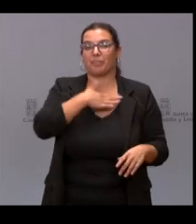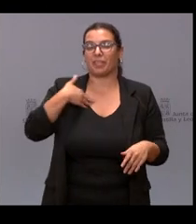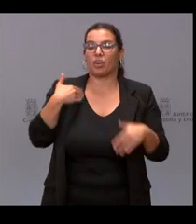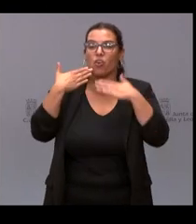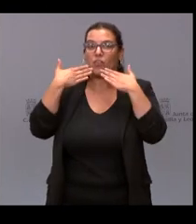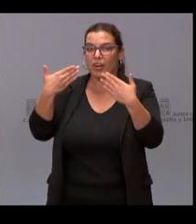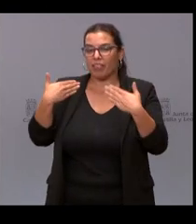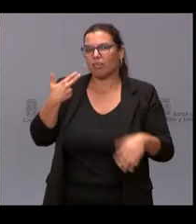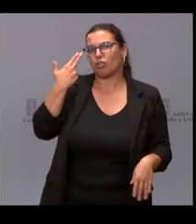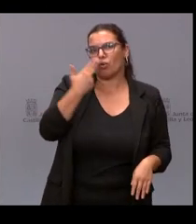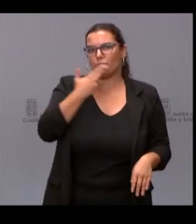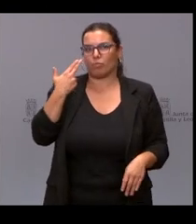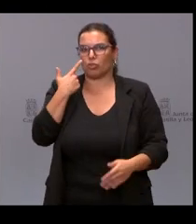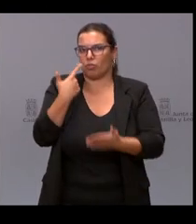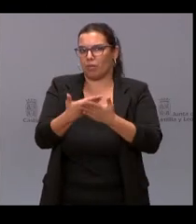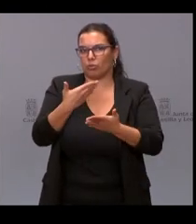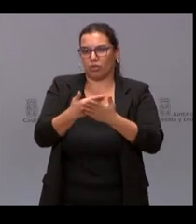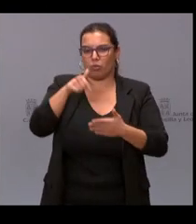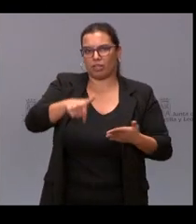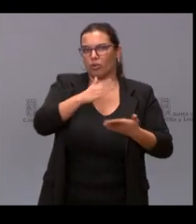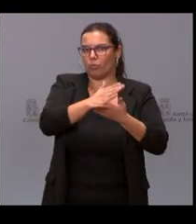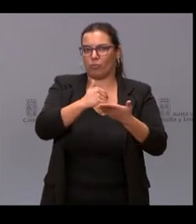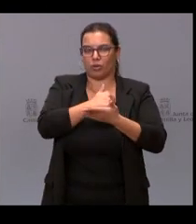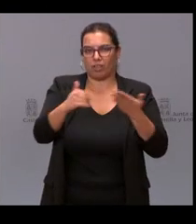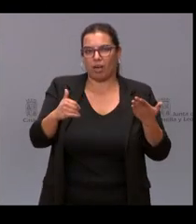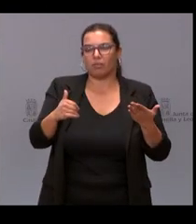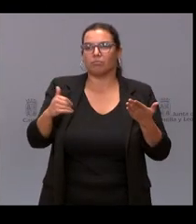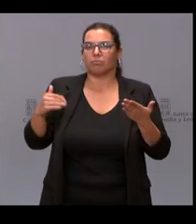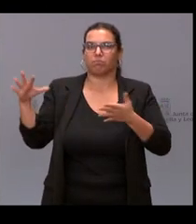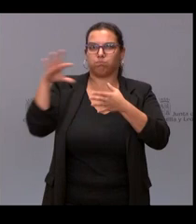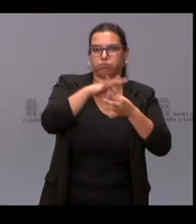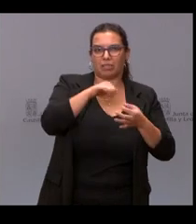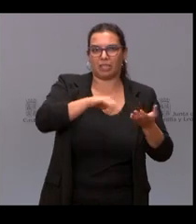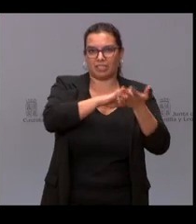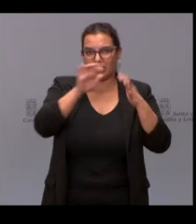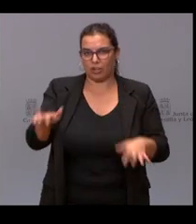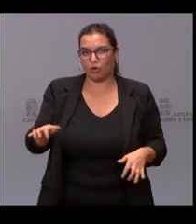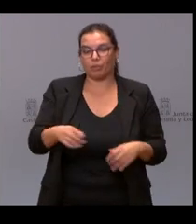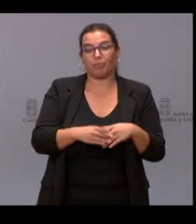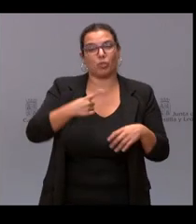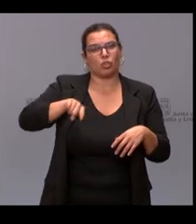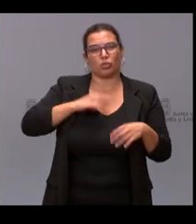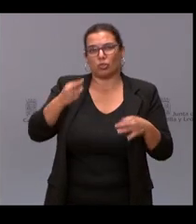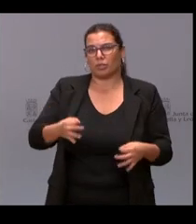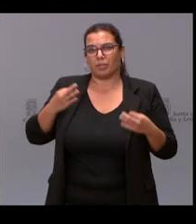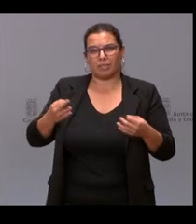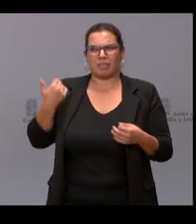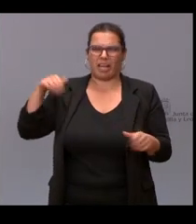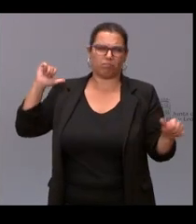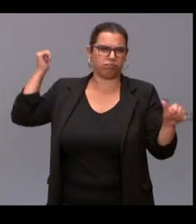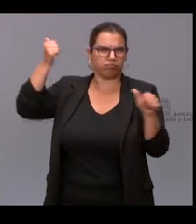el compromiso mostrado por nuestra comunidad autónoma, por Castilla y León, tan volcada como siempre desde hace